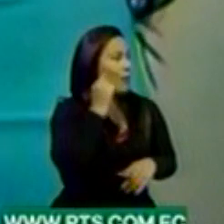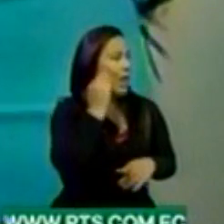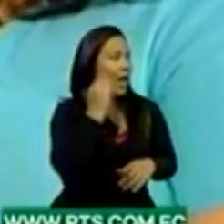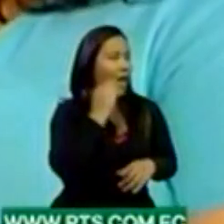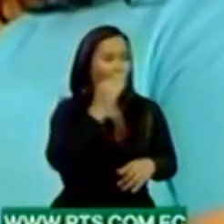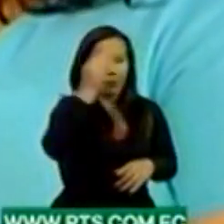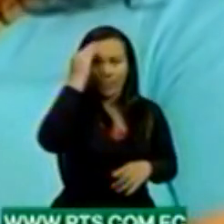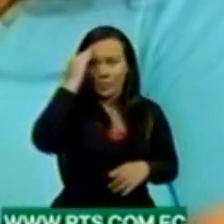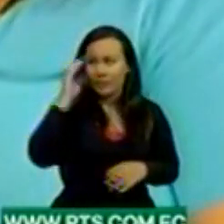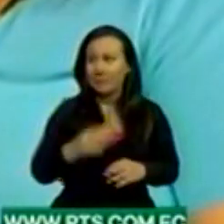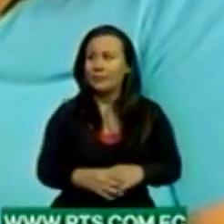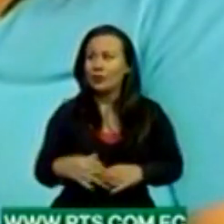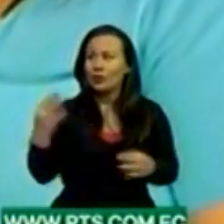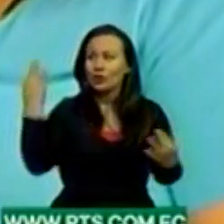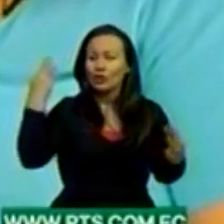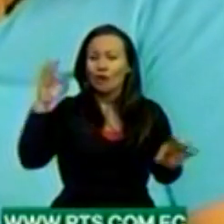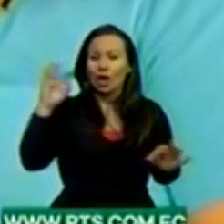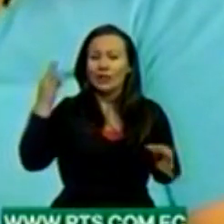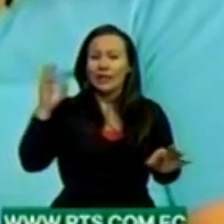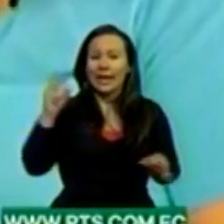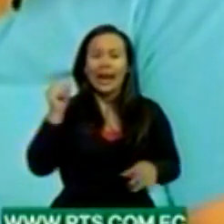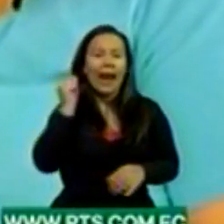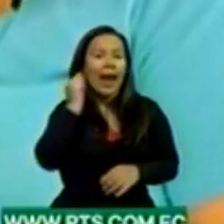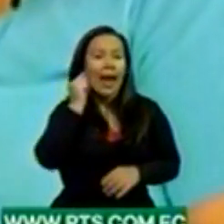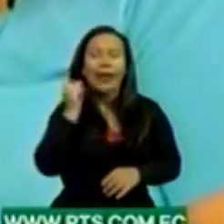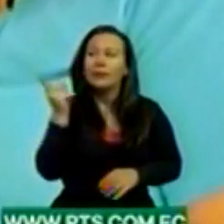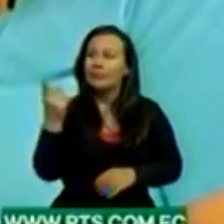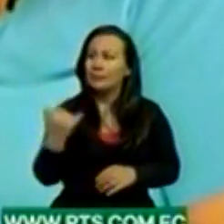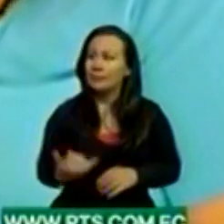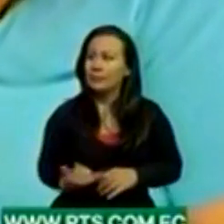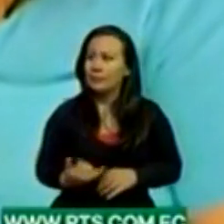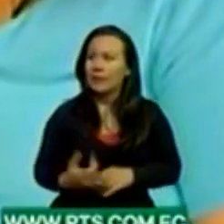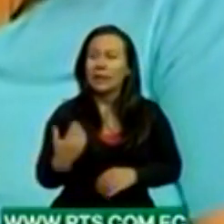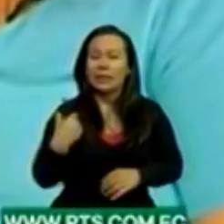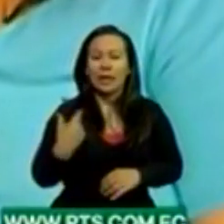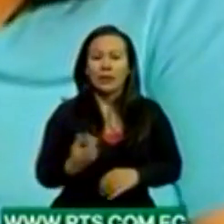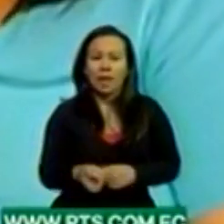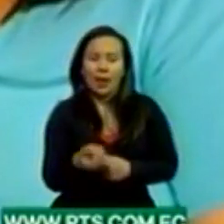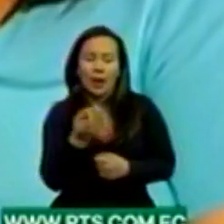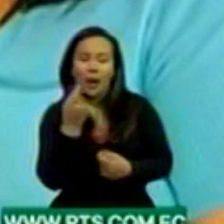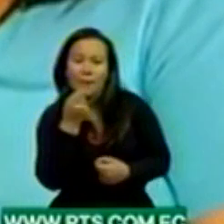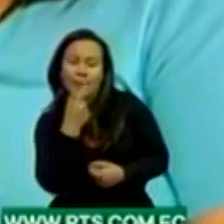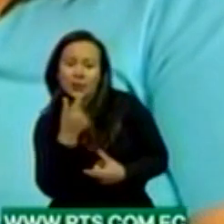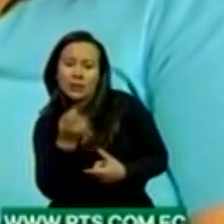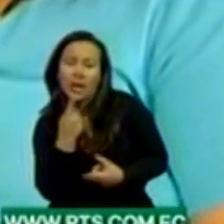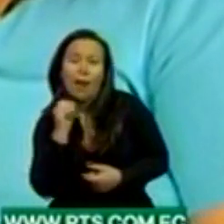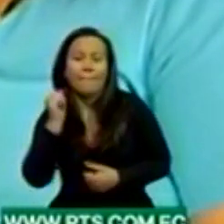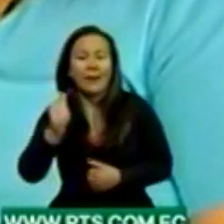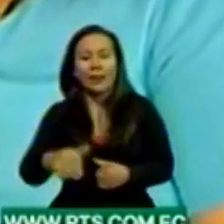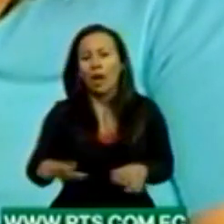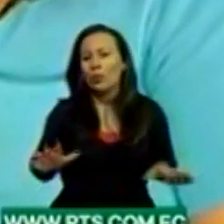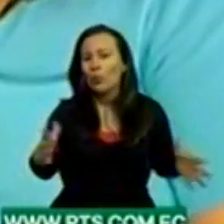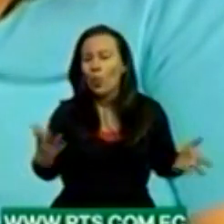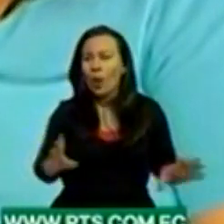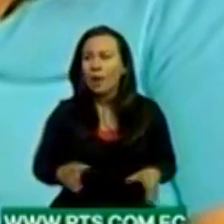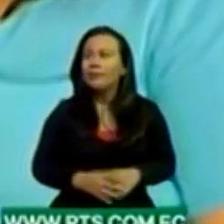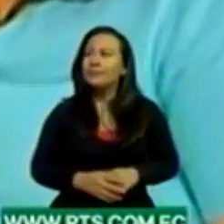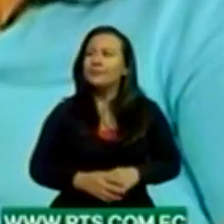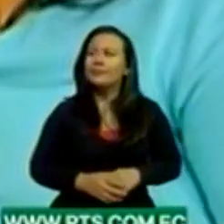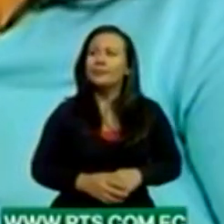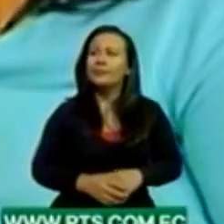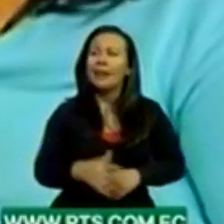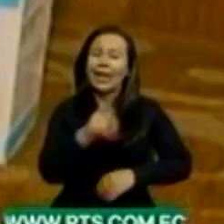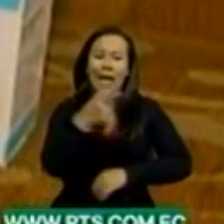mayor, soltera. Es una cosa que hoy tiene medicina, mañana no tiene. Ella se aplica